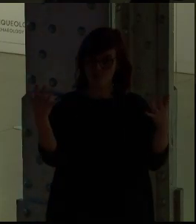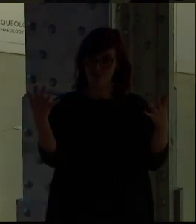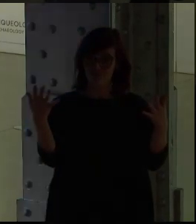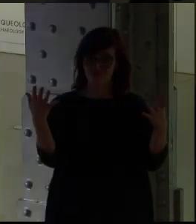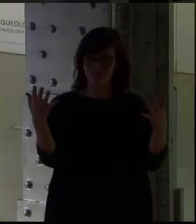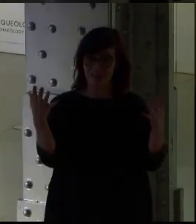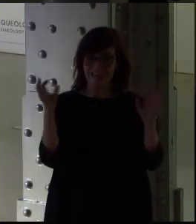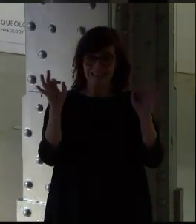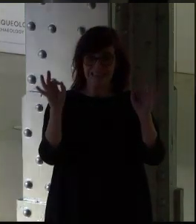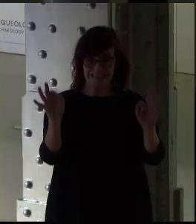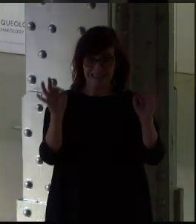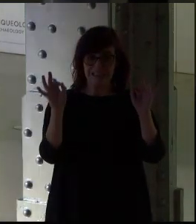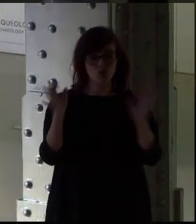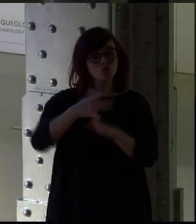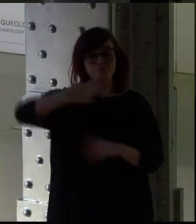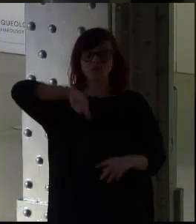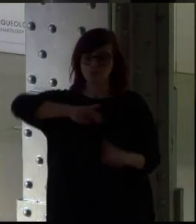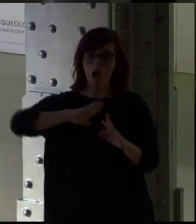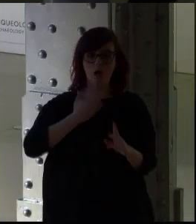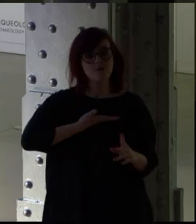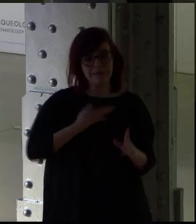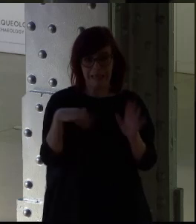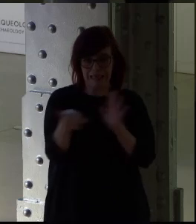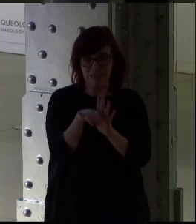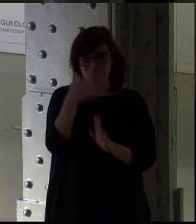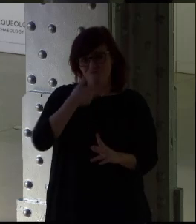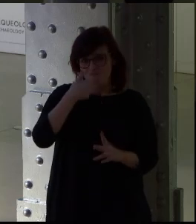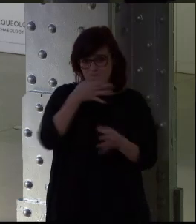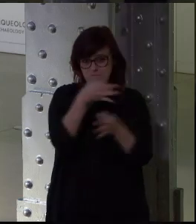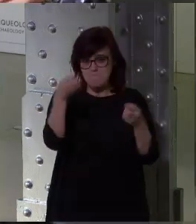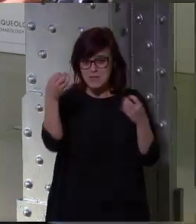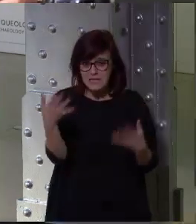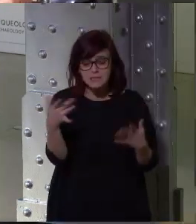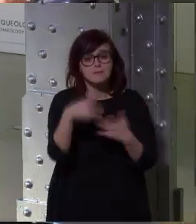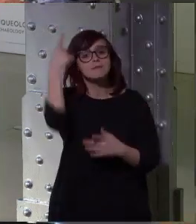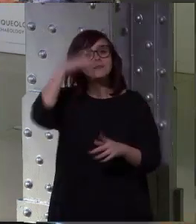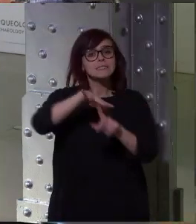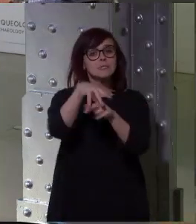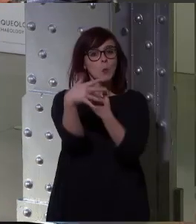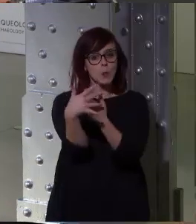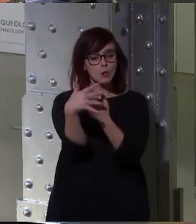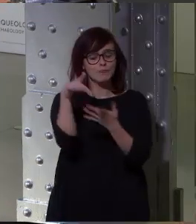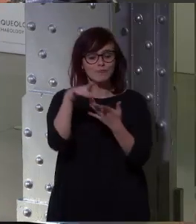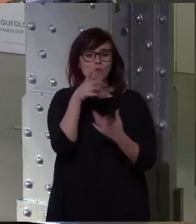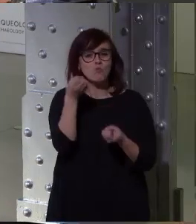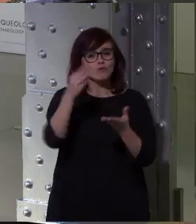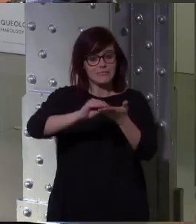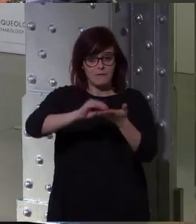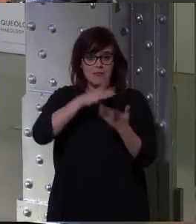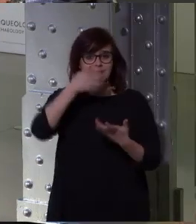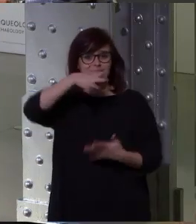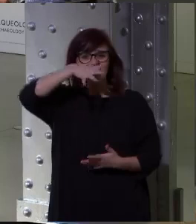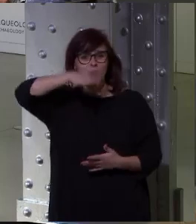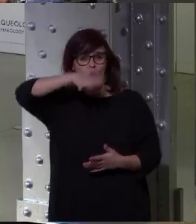Esto es algo que nos toca muy de cerca. De hecho, la situación que ha sido muchas veces denunciada